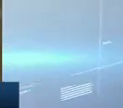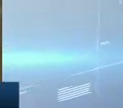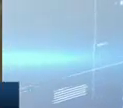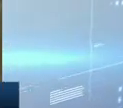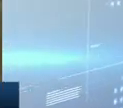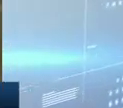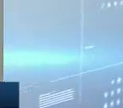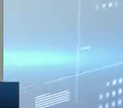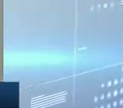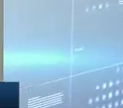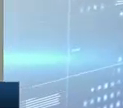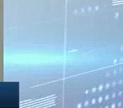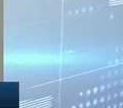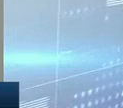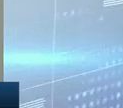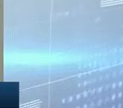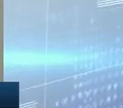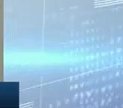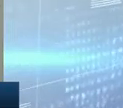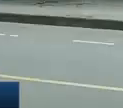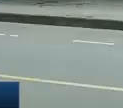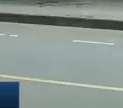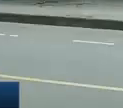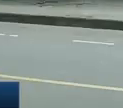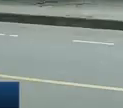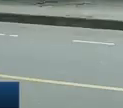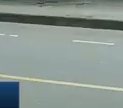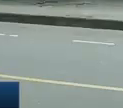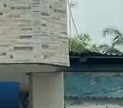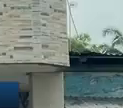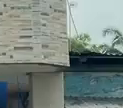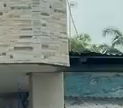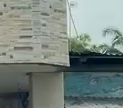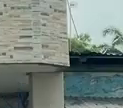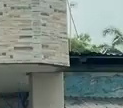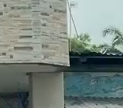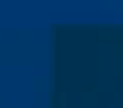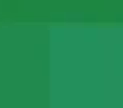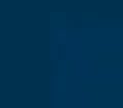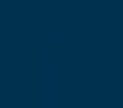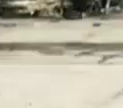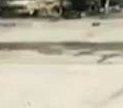Lanzan 2 tacos de dinamita al balcón de una vivienda en Machala, provincia de El Oro.